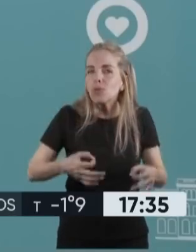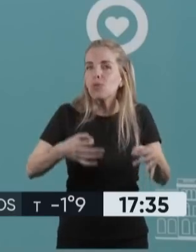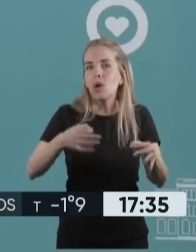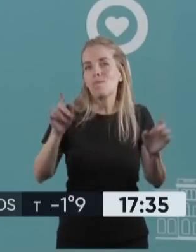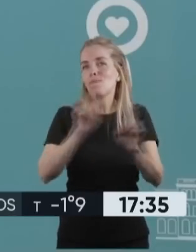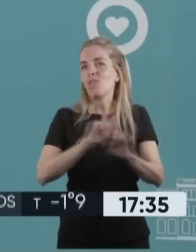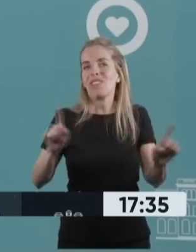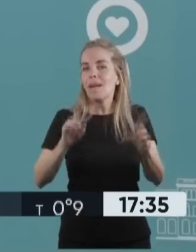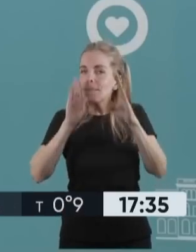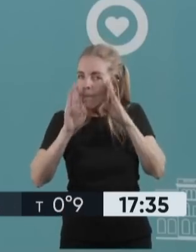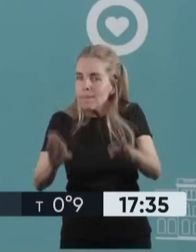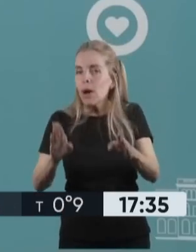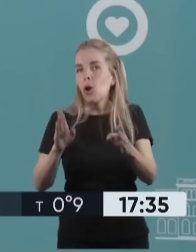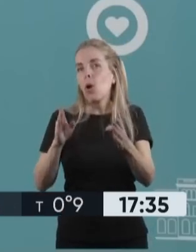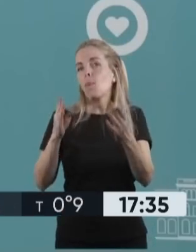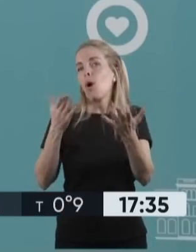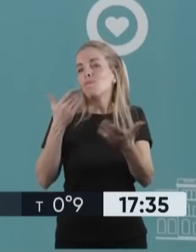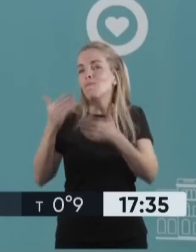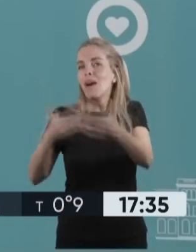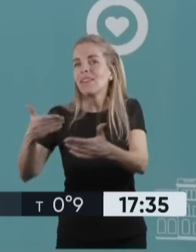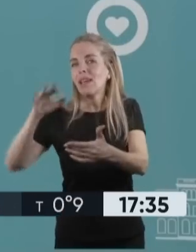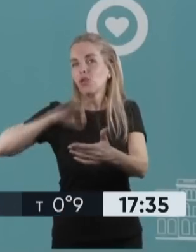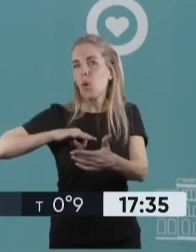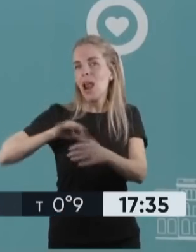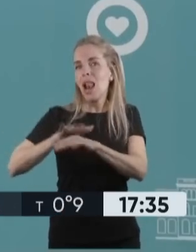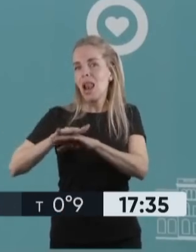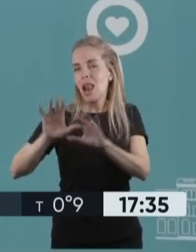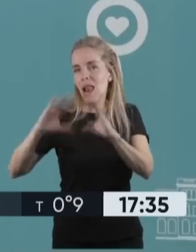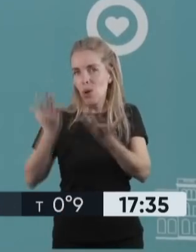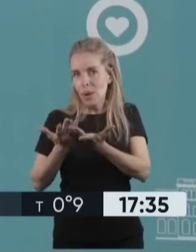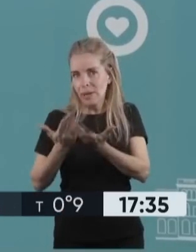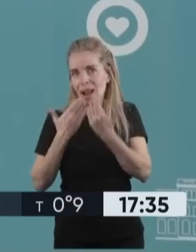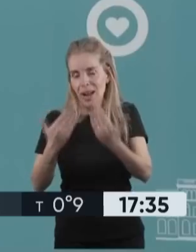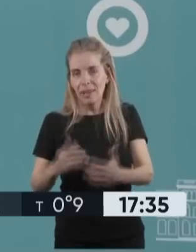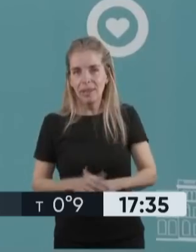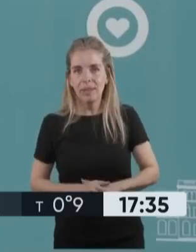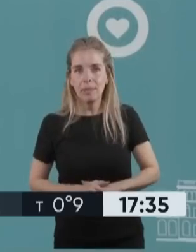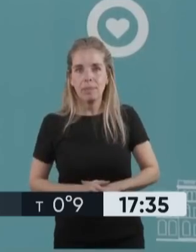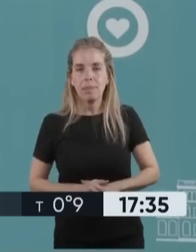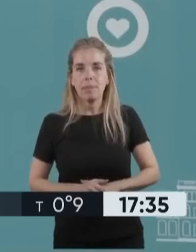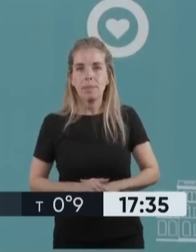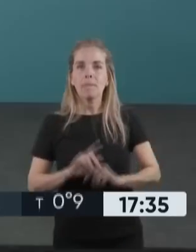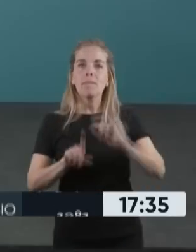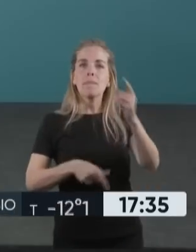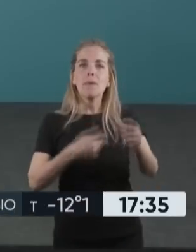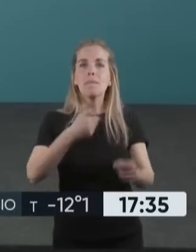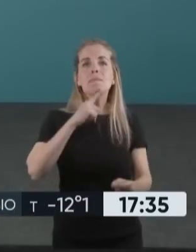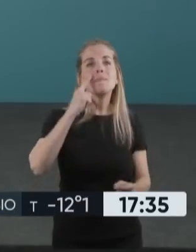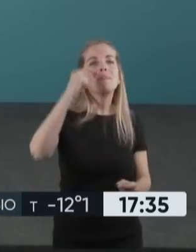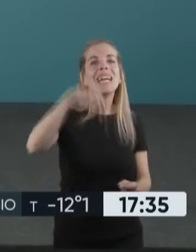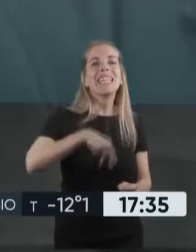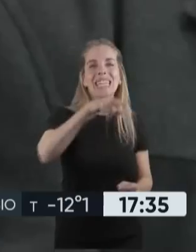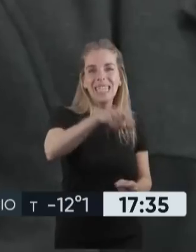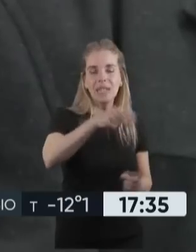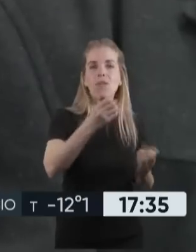cuentas de la Argentina, de avanzar con un proyecto. Eso es lo que dijo la ministra anoche. Muchas gracias. Martín Di Natalia, del Cronista. Martín, buen día.